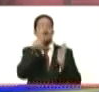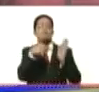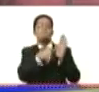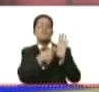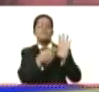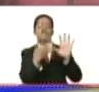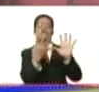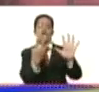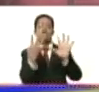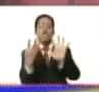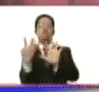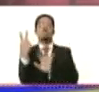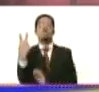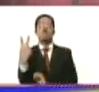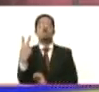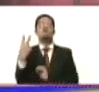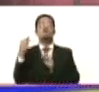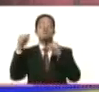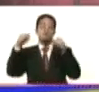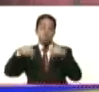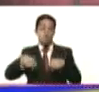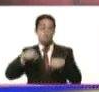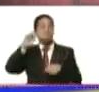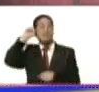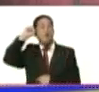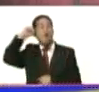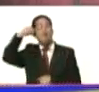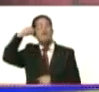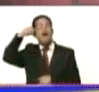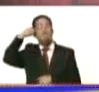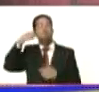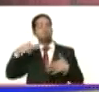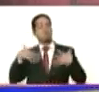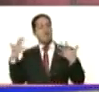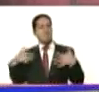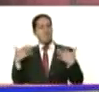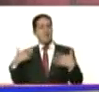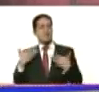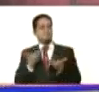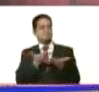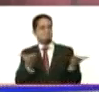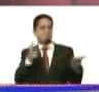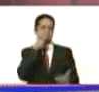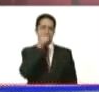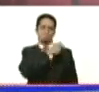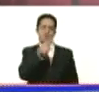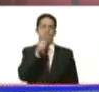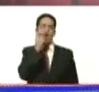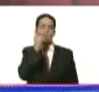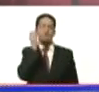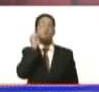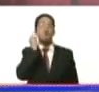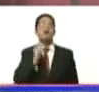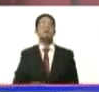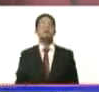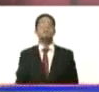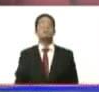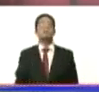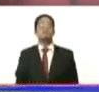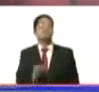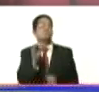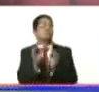1992. Y que hoy celebramos jubilosamente los y las patriotas. No por